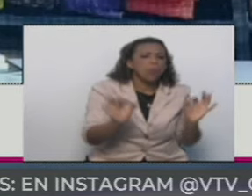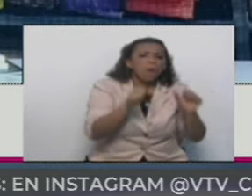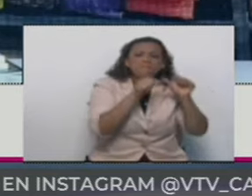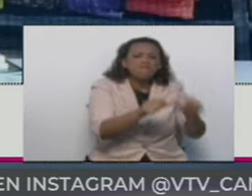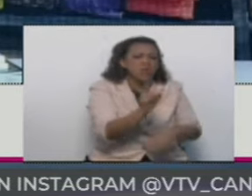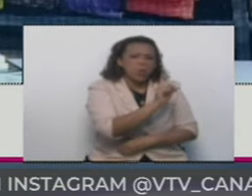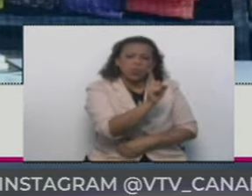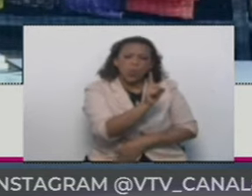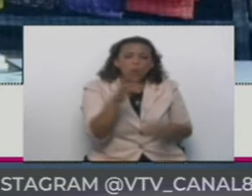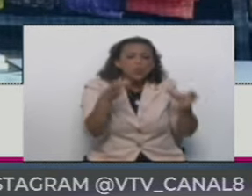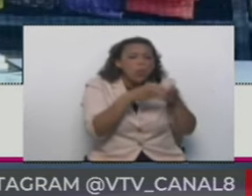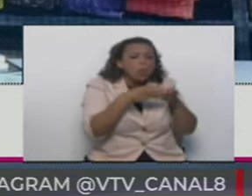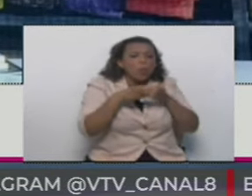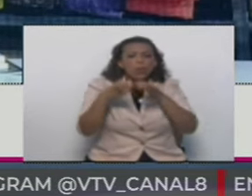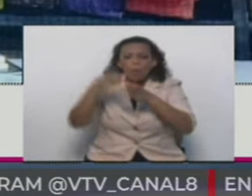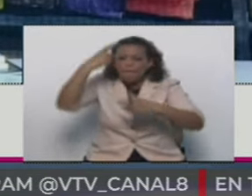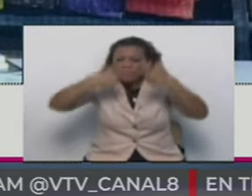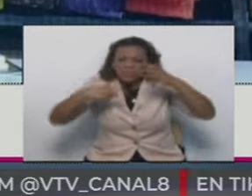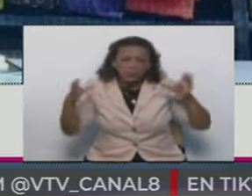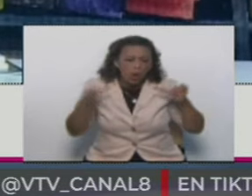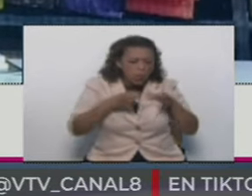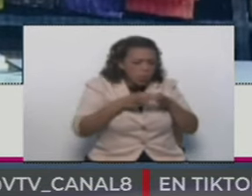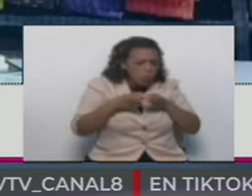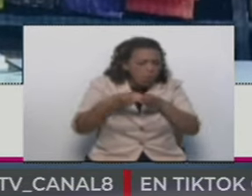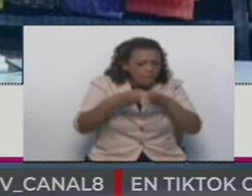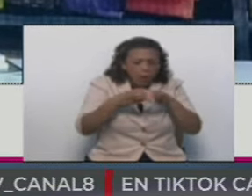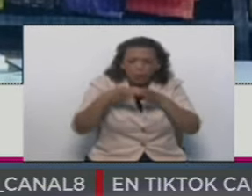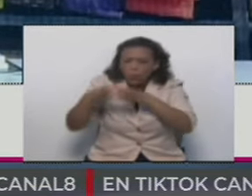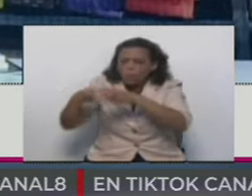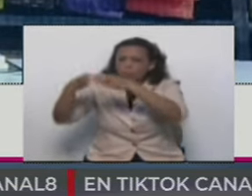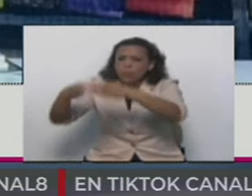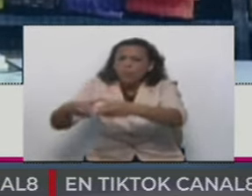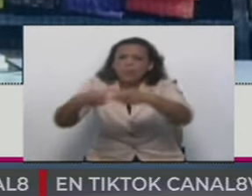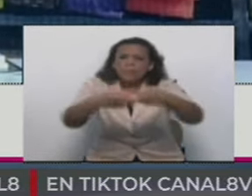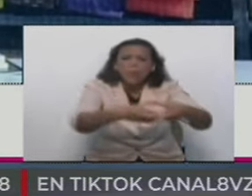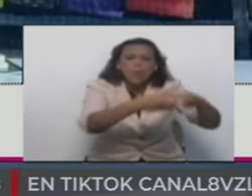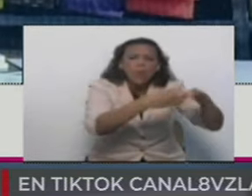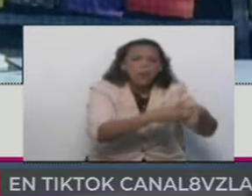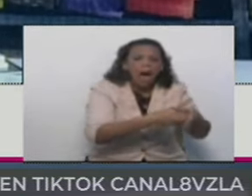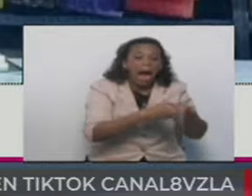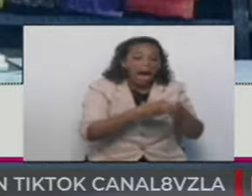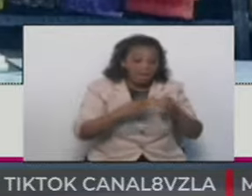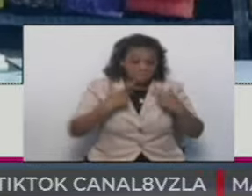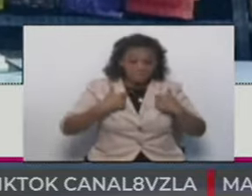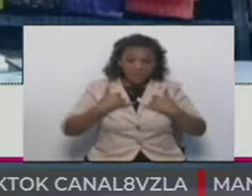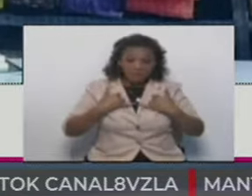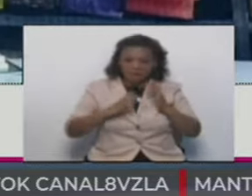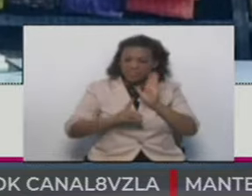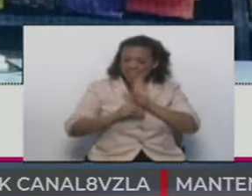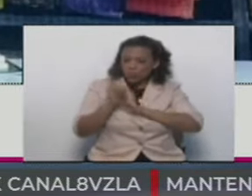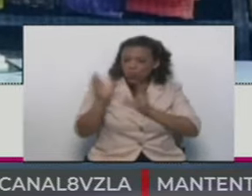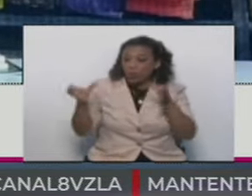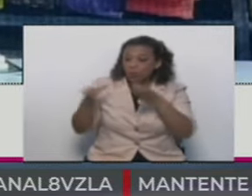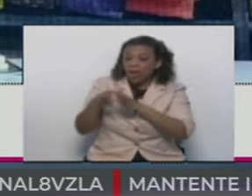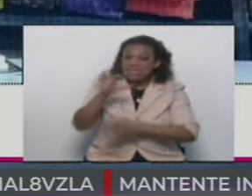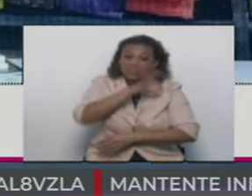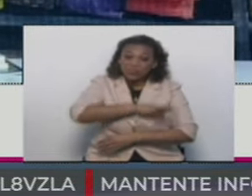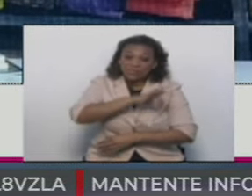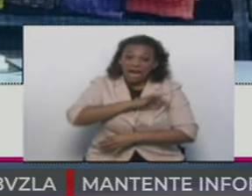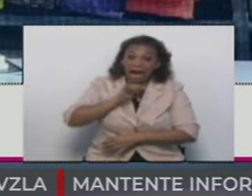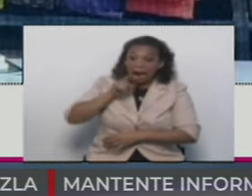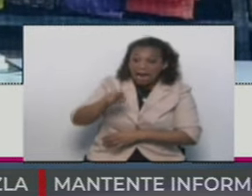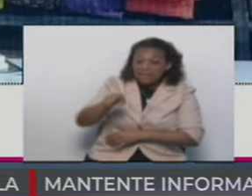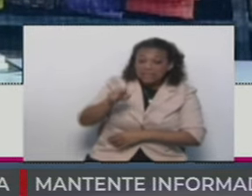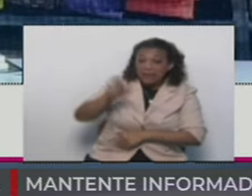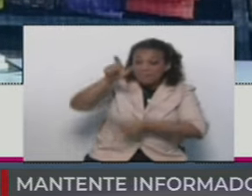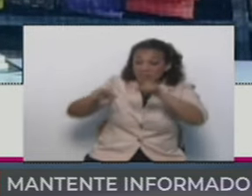Vivían en grupos humanos, en tribus. Y así fueron desarrollando la primera unidad social donde el